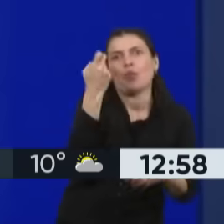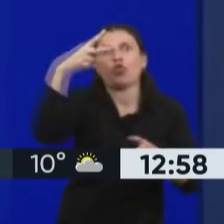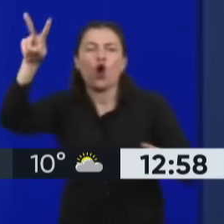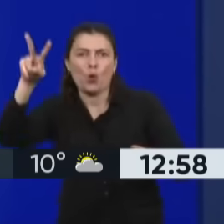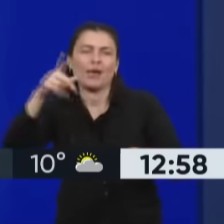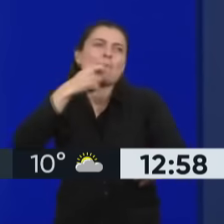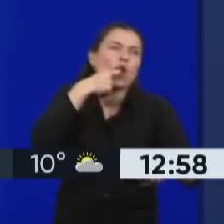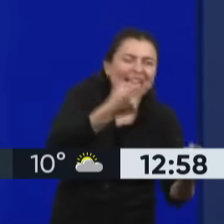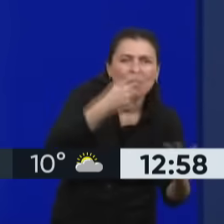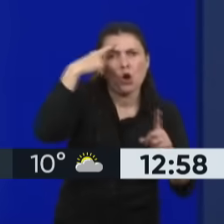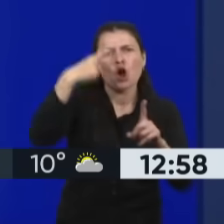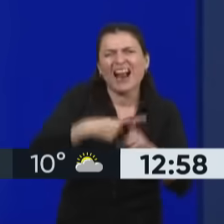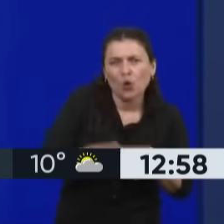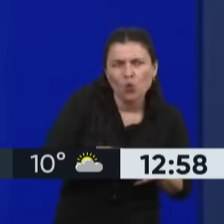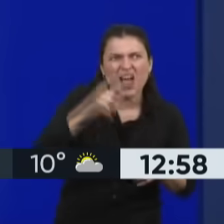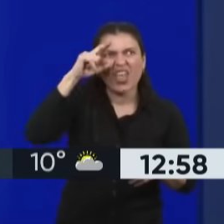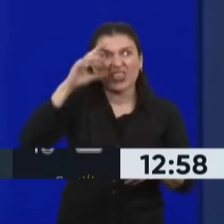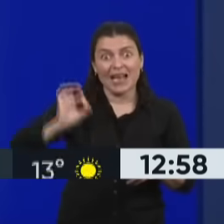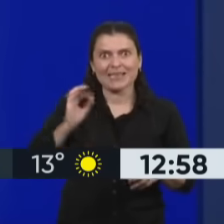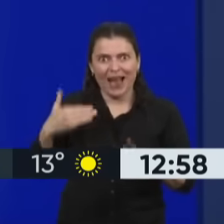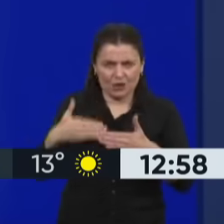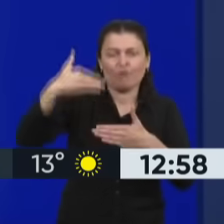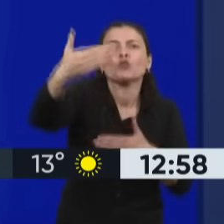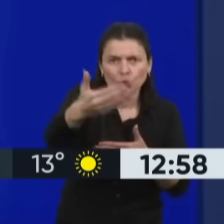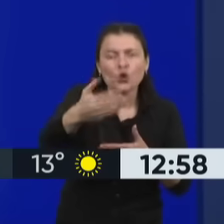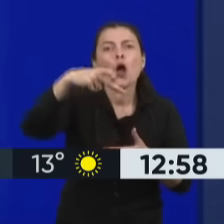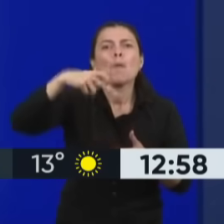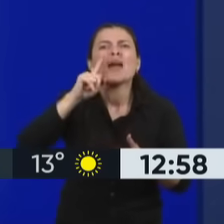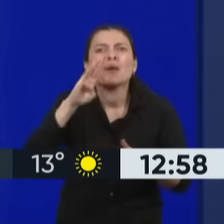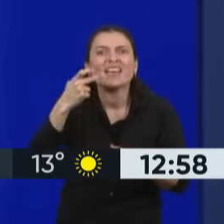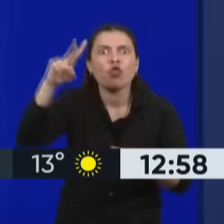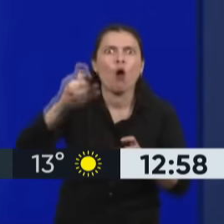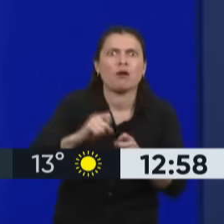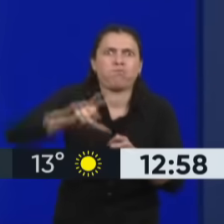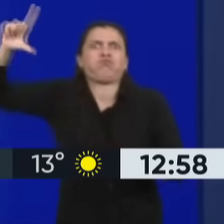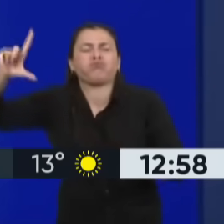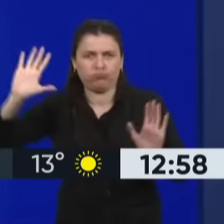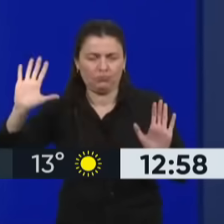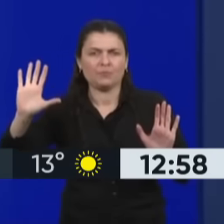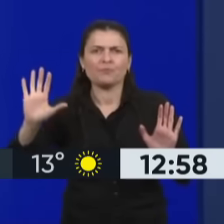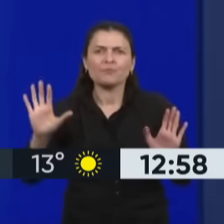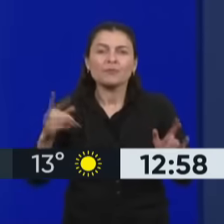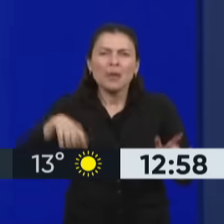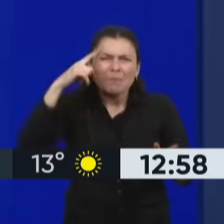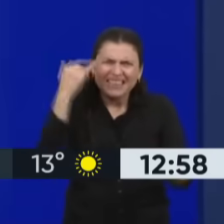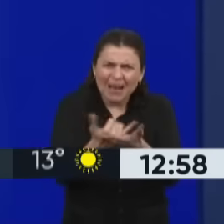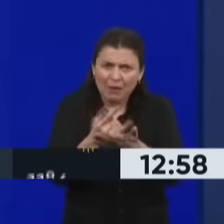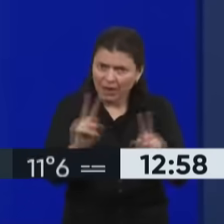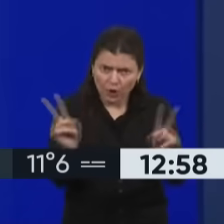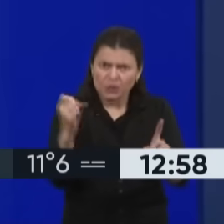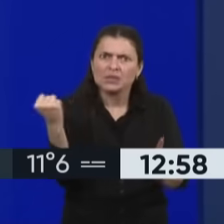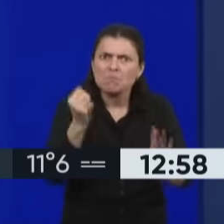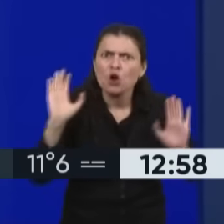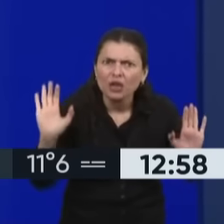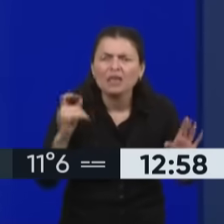en 10 años van a lograr duplicar el PBI. ¿Por qué es importante? Porque nosotros venimos creciendo